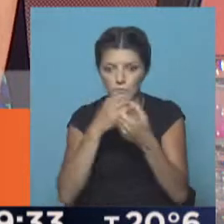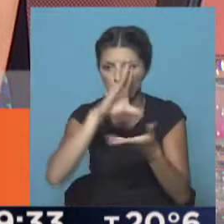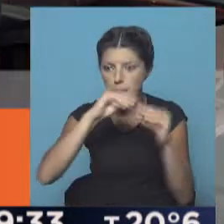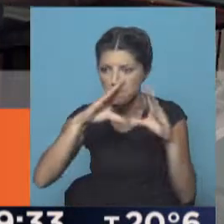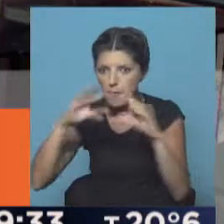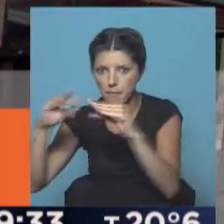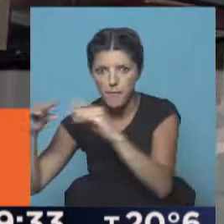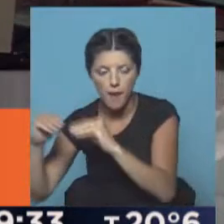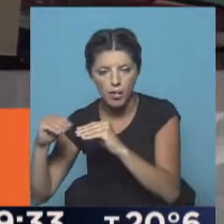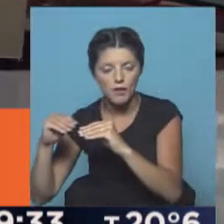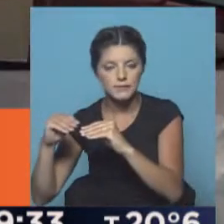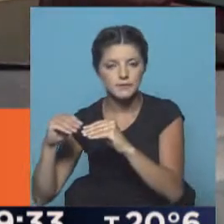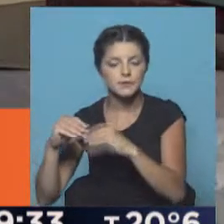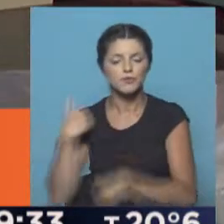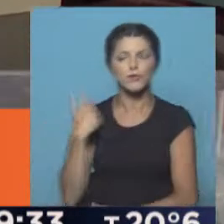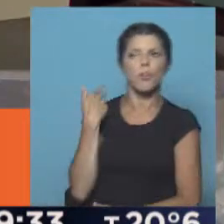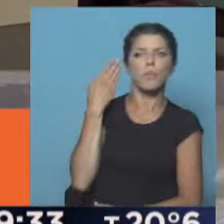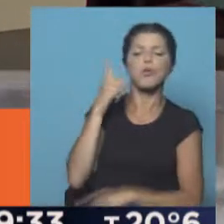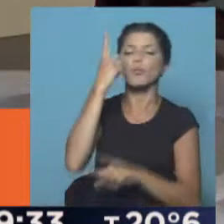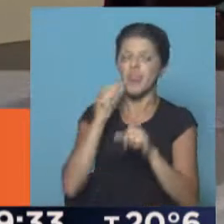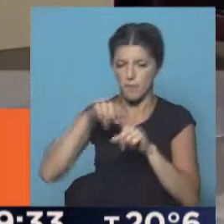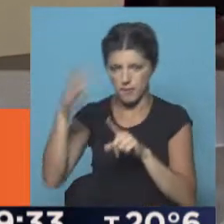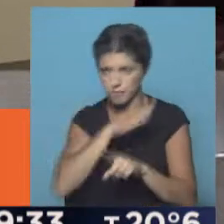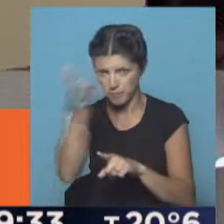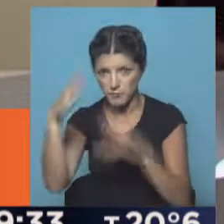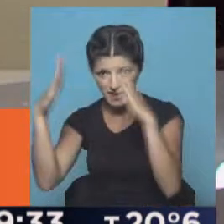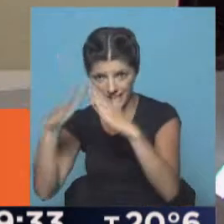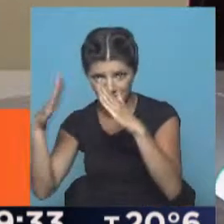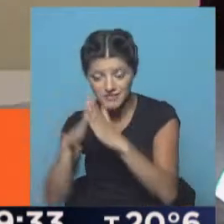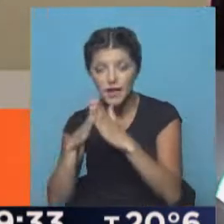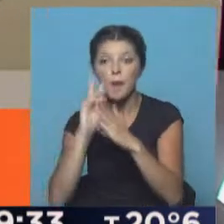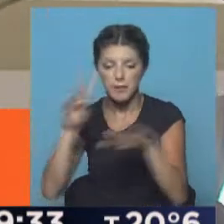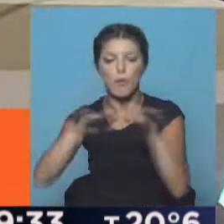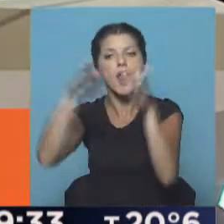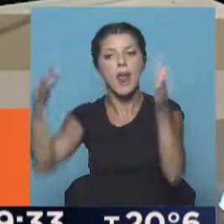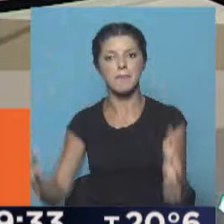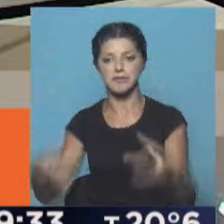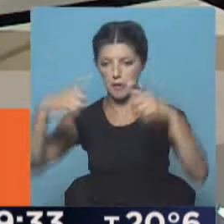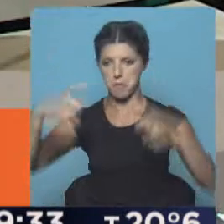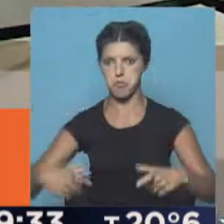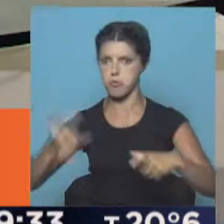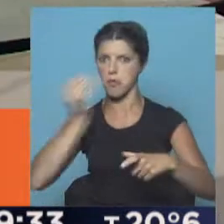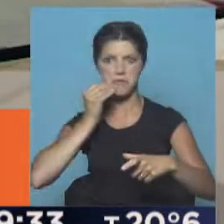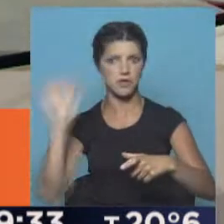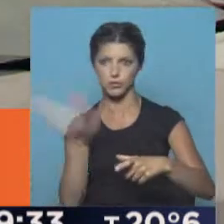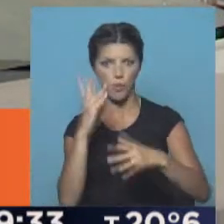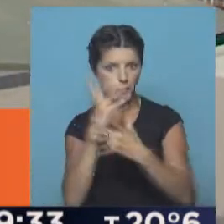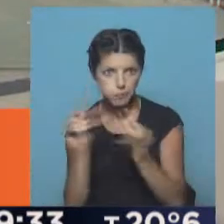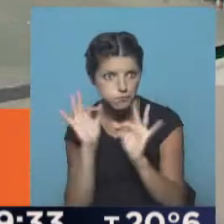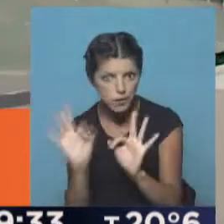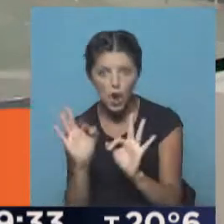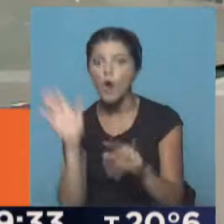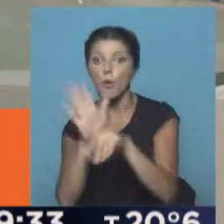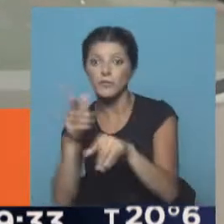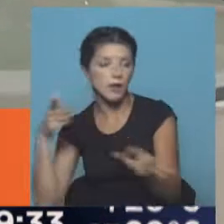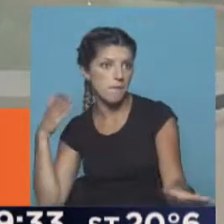en la casa, cuando se hace la inspección ocular al otro día, estaba la mesa servida con la comida, como que el señor López se fue apurado a algún